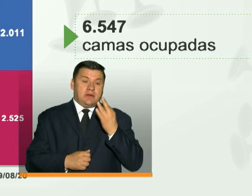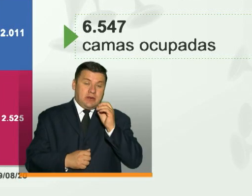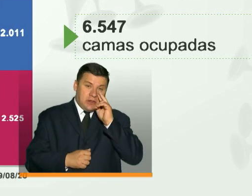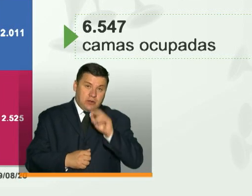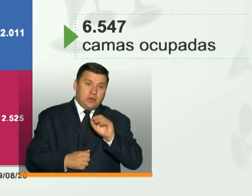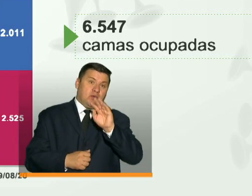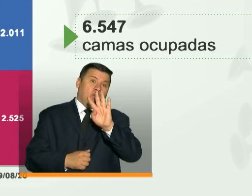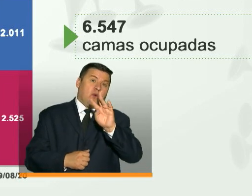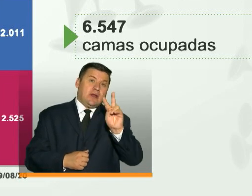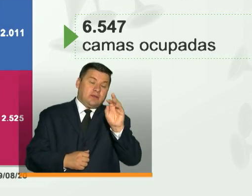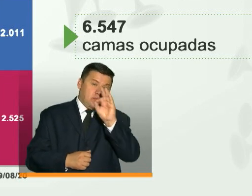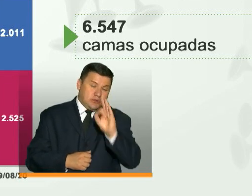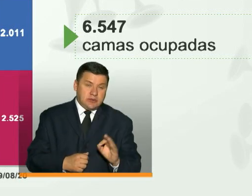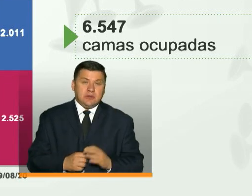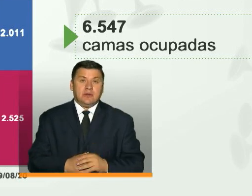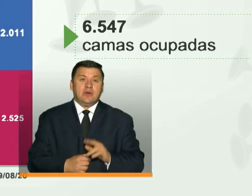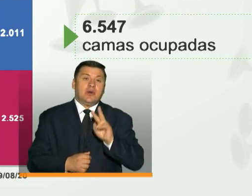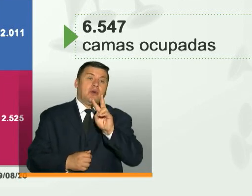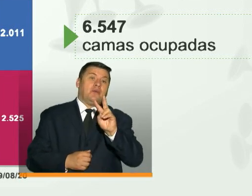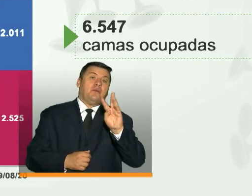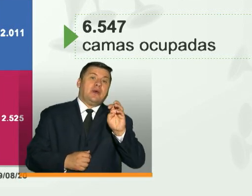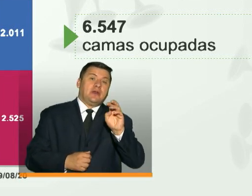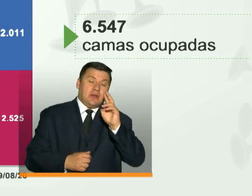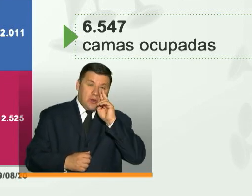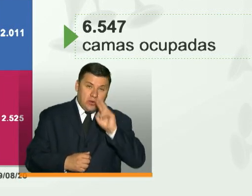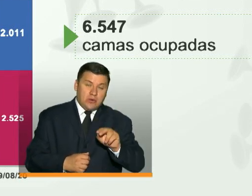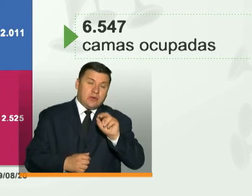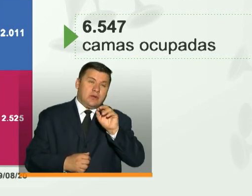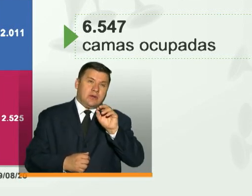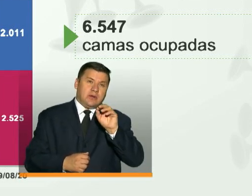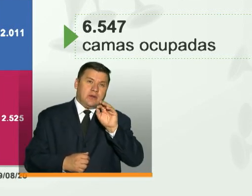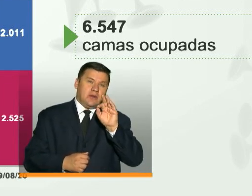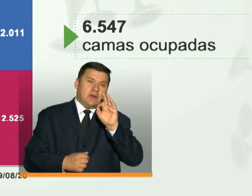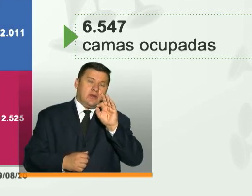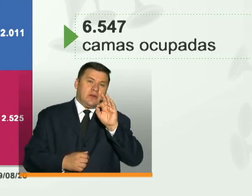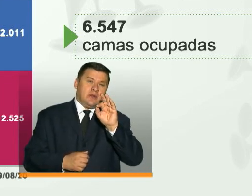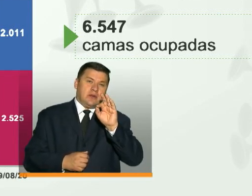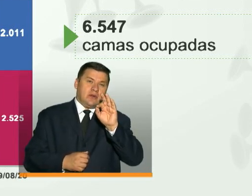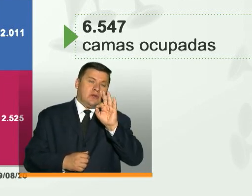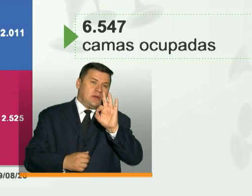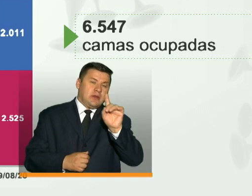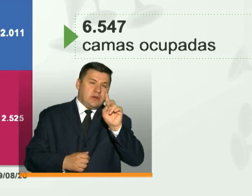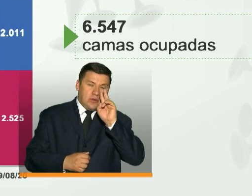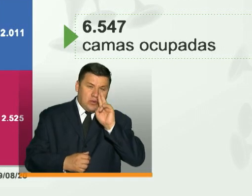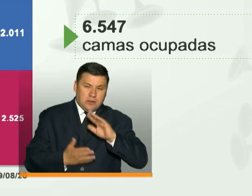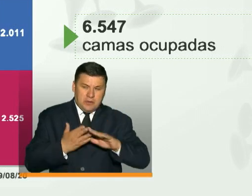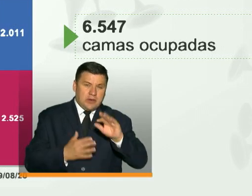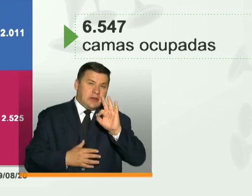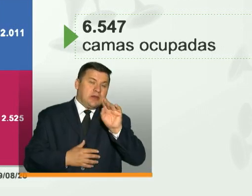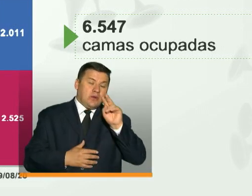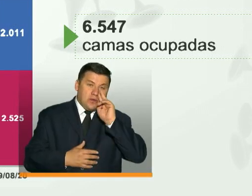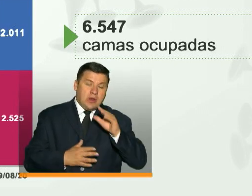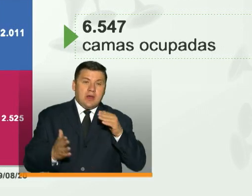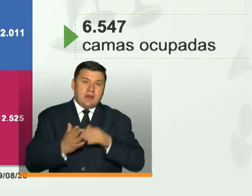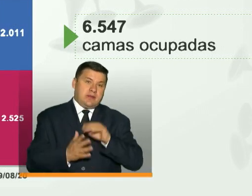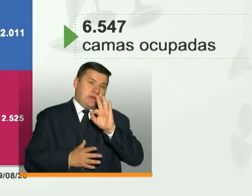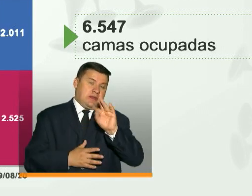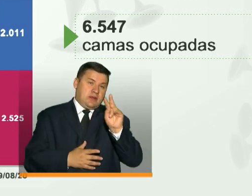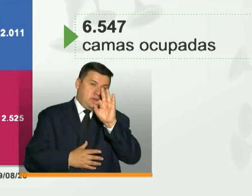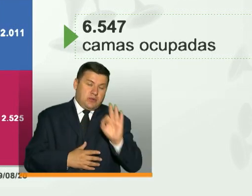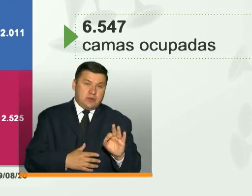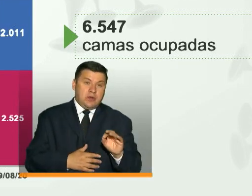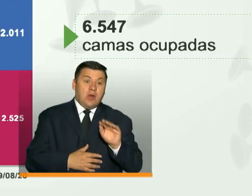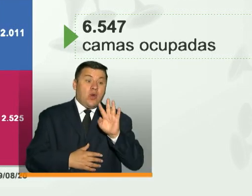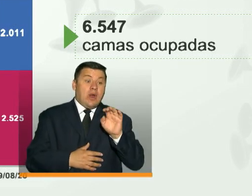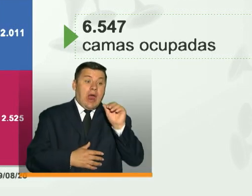junio al 42%, el 28 de junio al 32, el 31 de julio, perdón, al 32%, y el